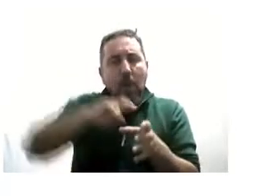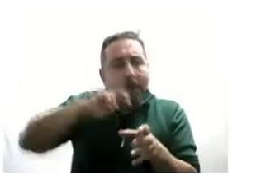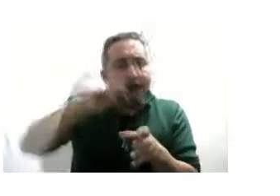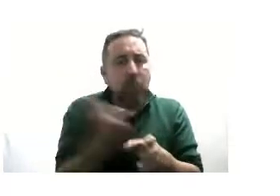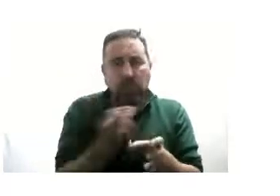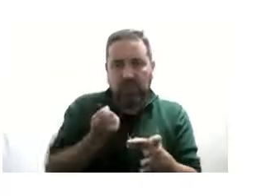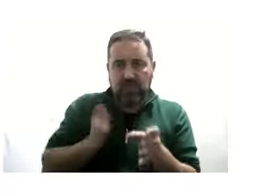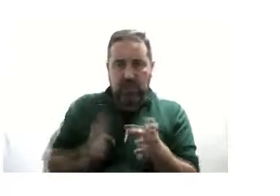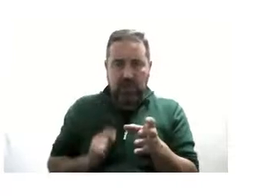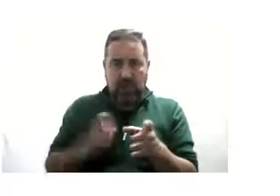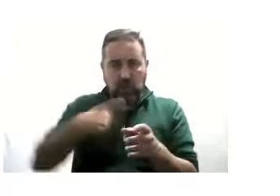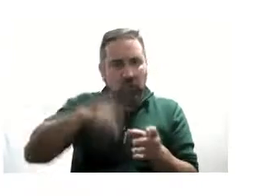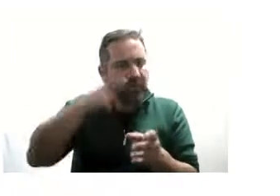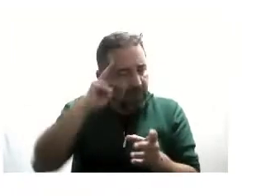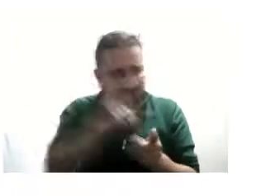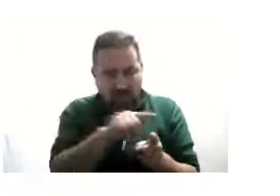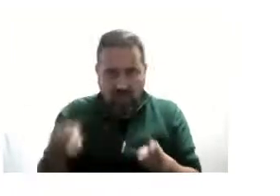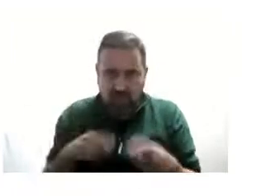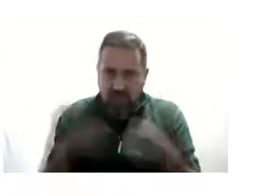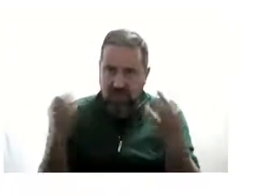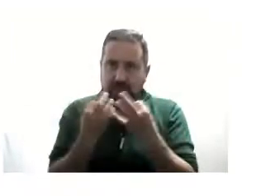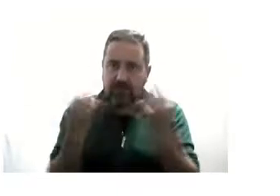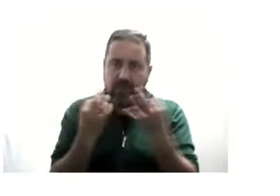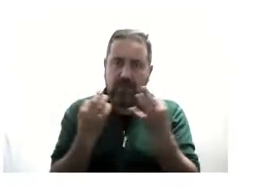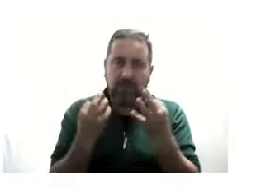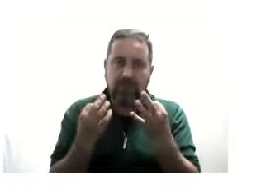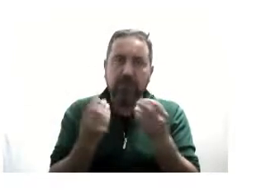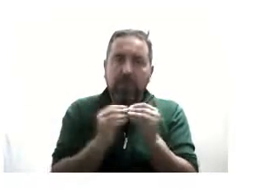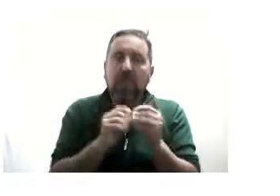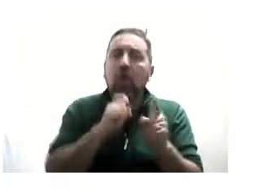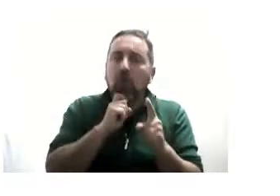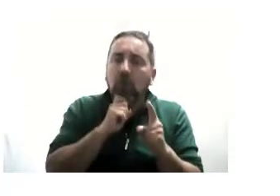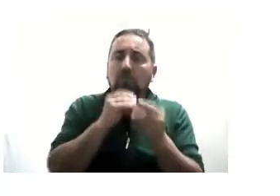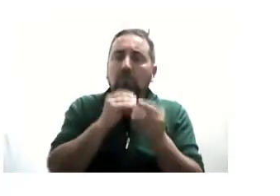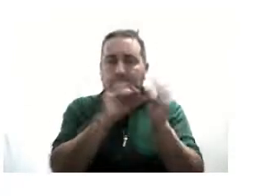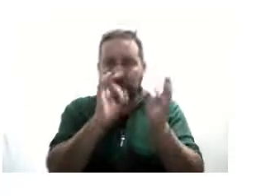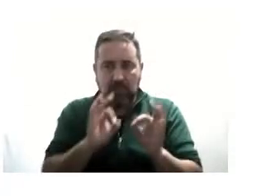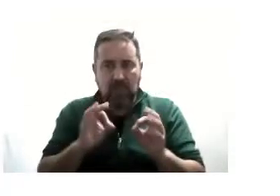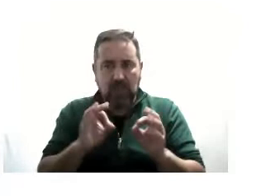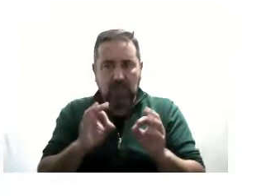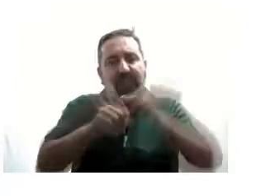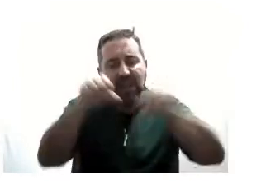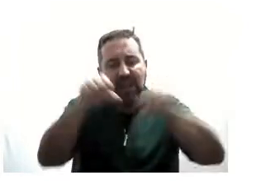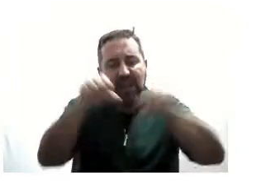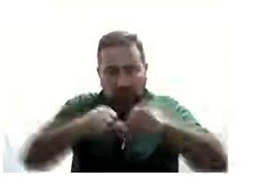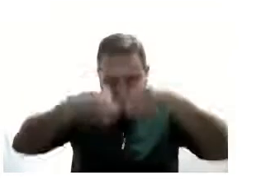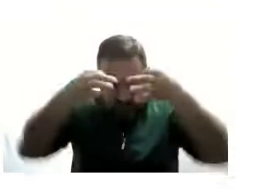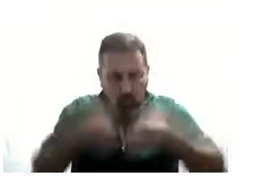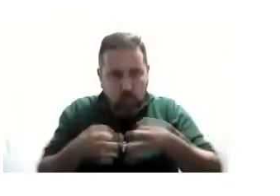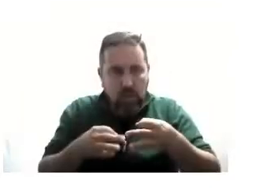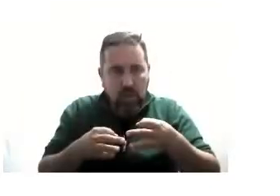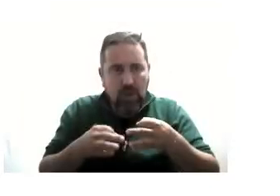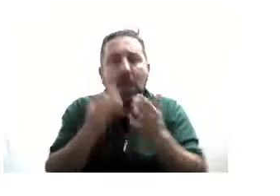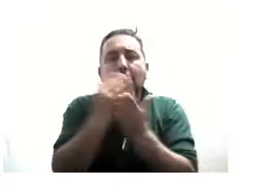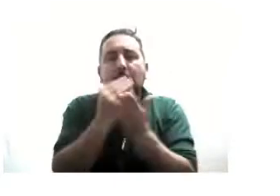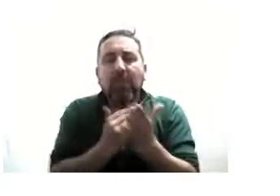experiencia en el que se discutan, se establezcan muy bien las indicaciones, se realice una cirugía segura, la programación de los implantes y